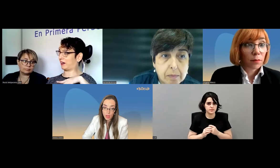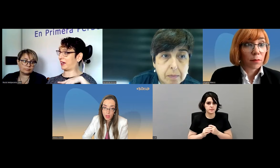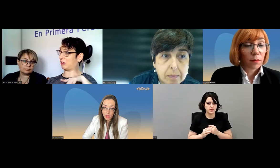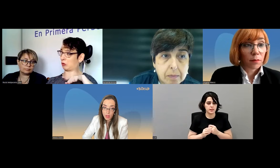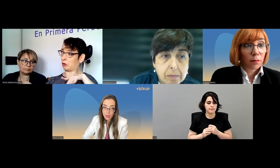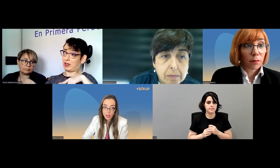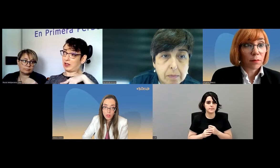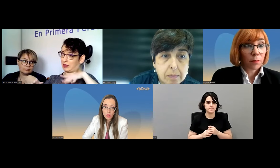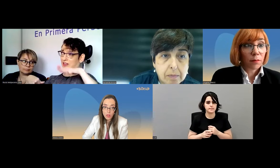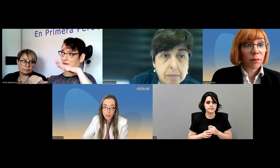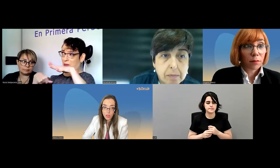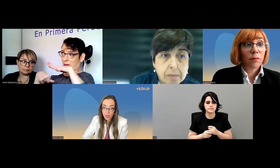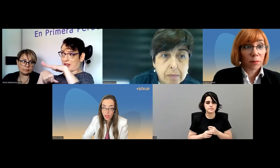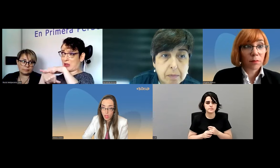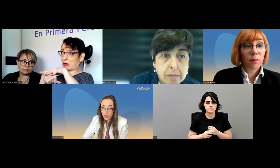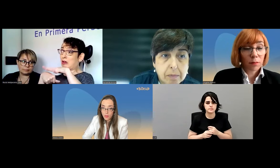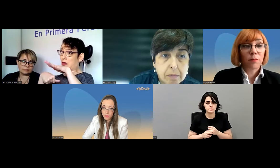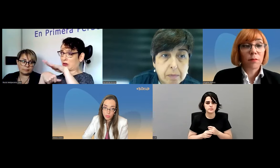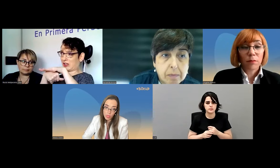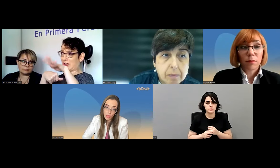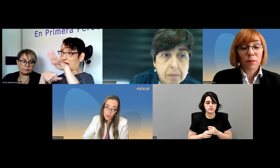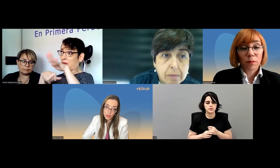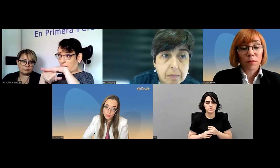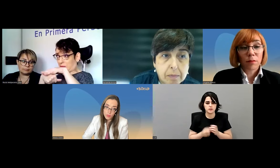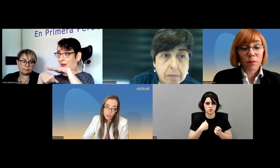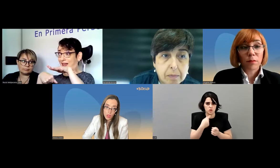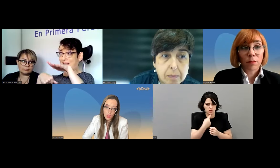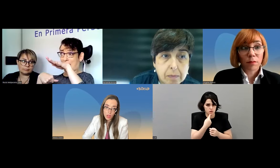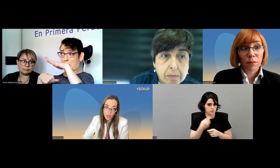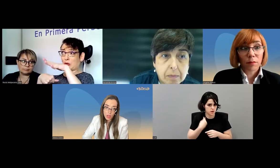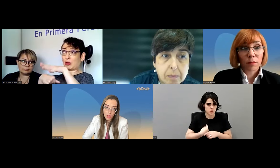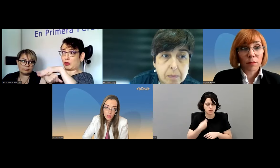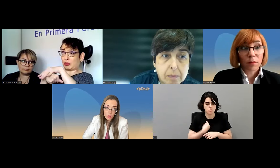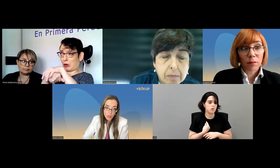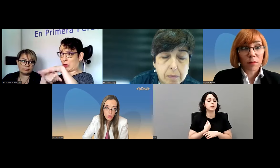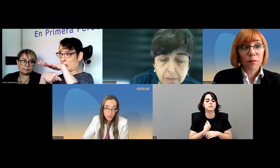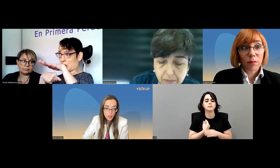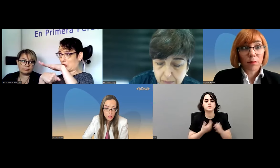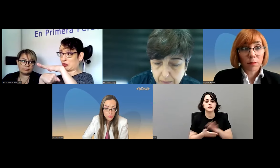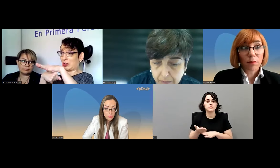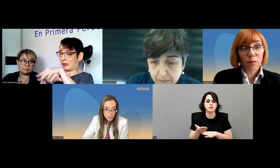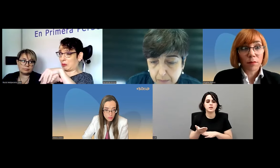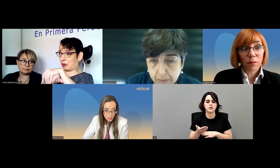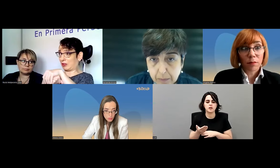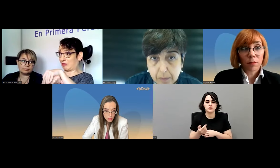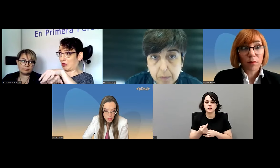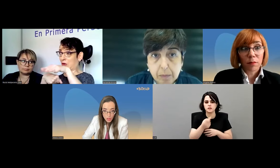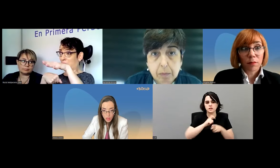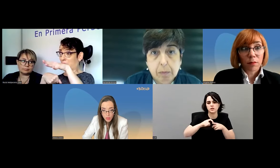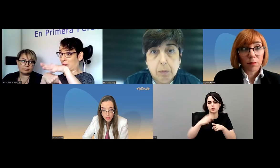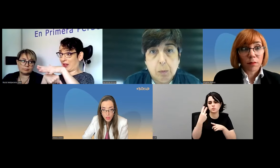está reñido esa formación con decir, damos como dos tipos